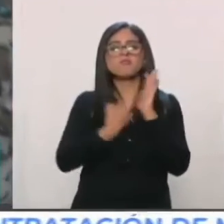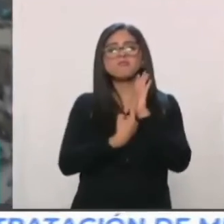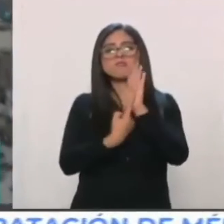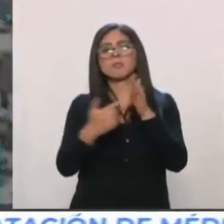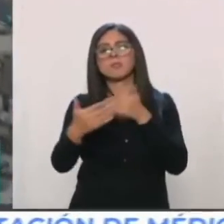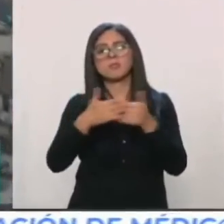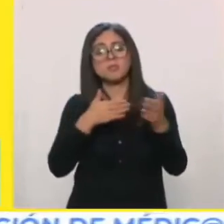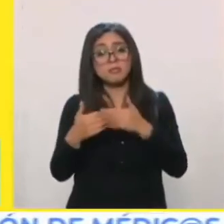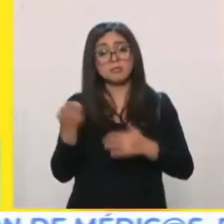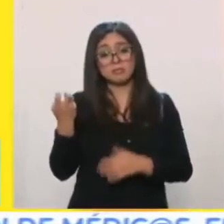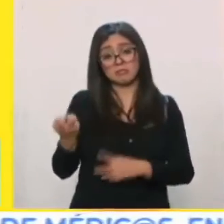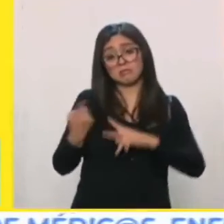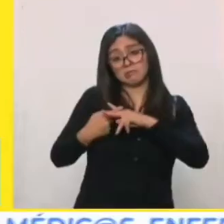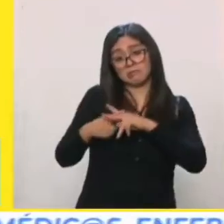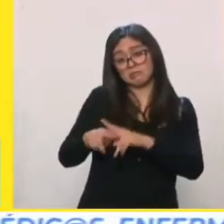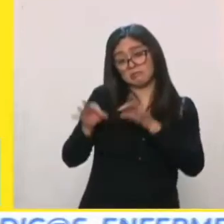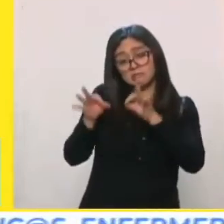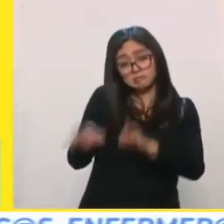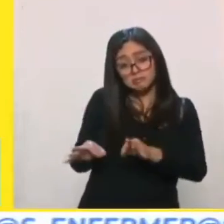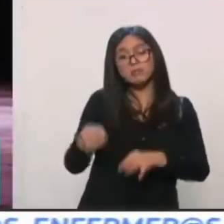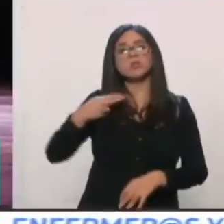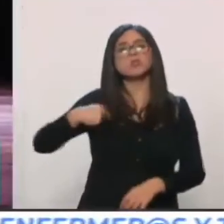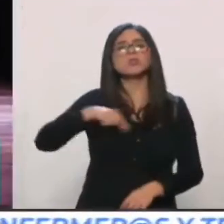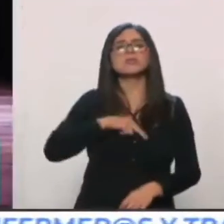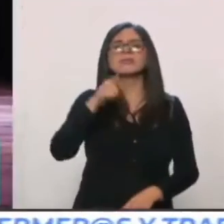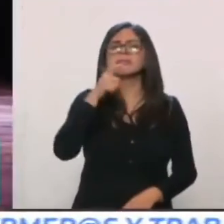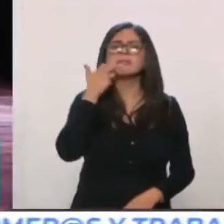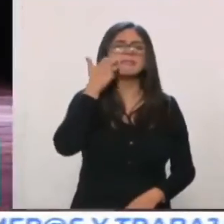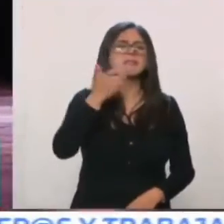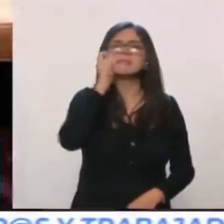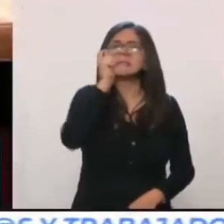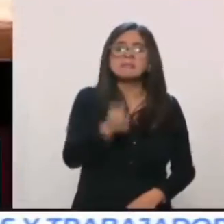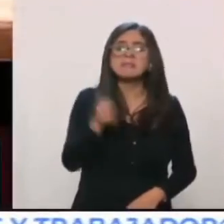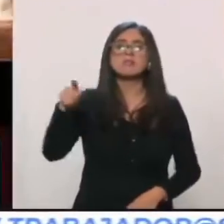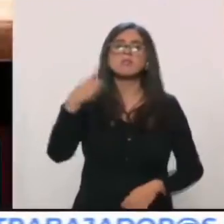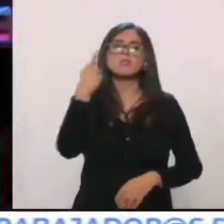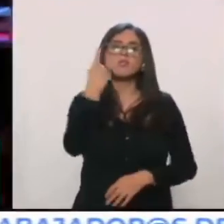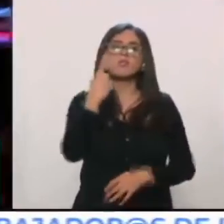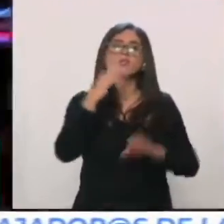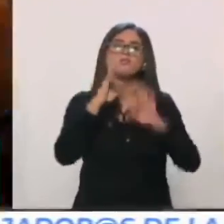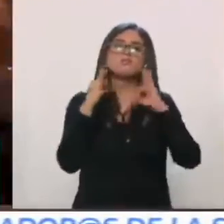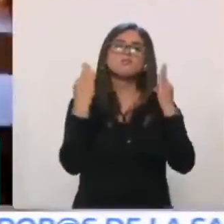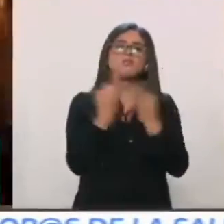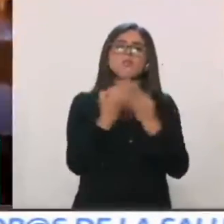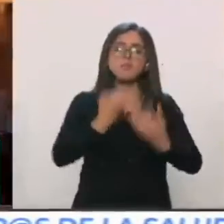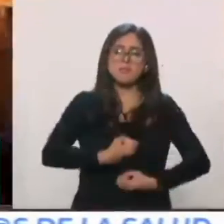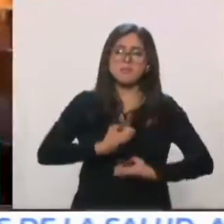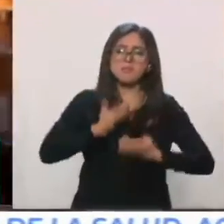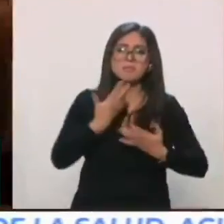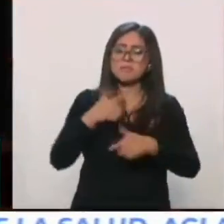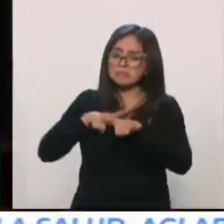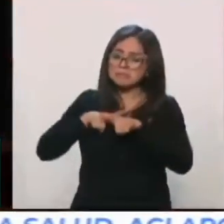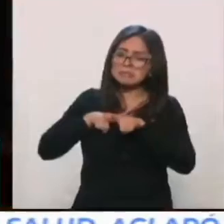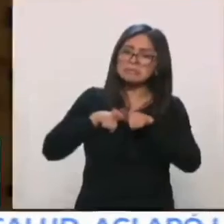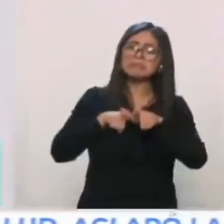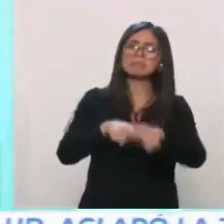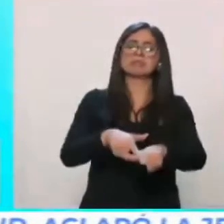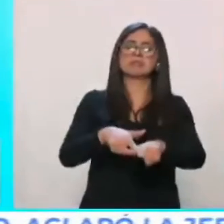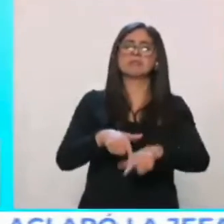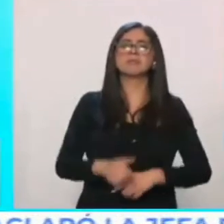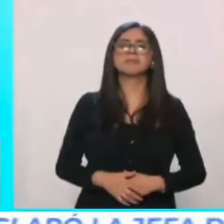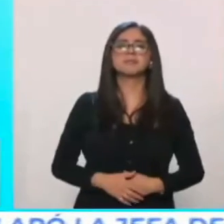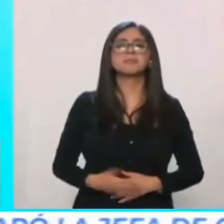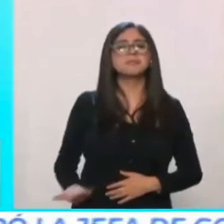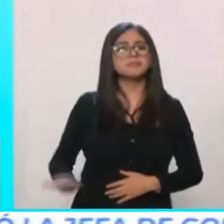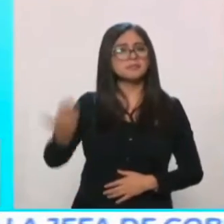esto es solo para empezar, porque justamente lo que estamos buscando es que sea una experiencia que continúe en el tiempo. Algo que